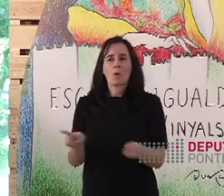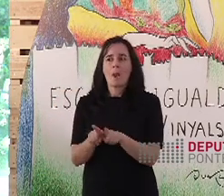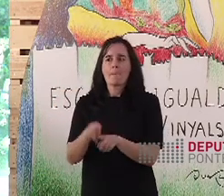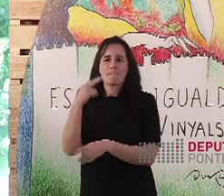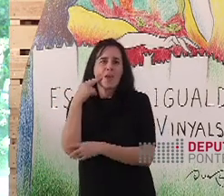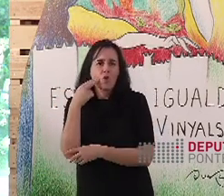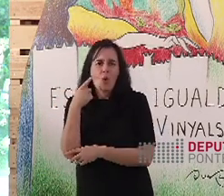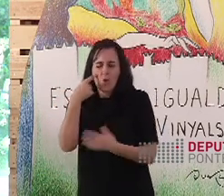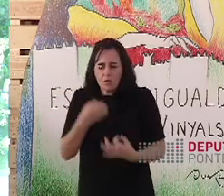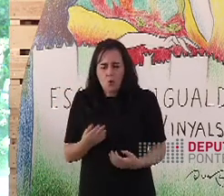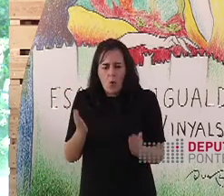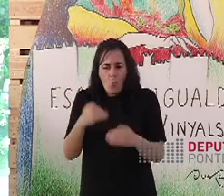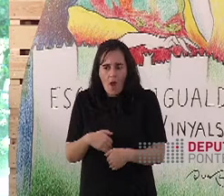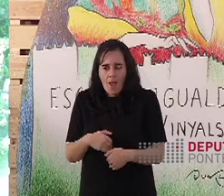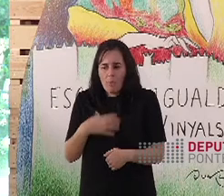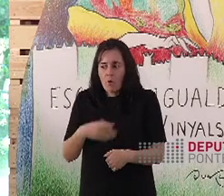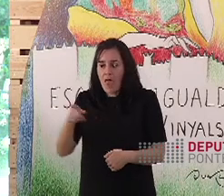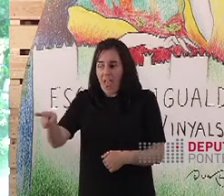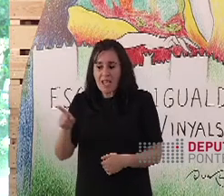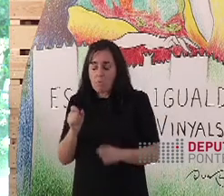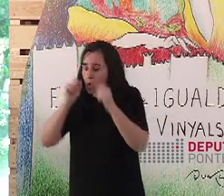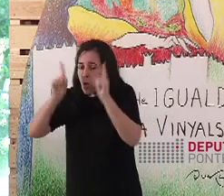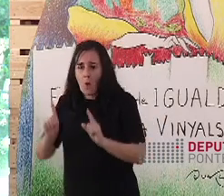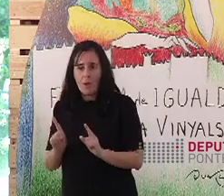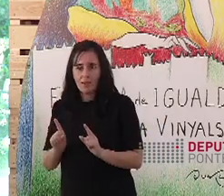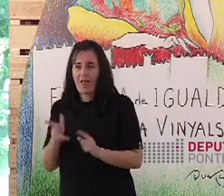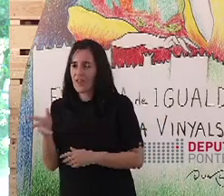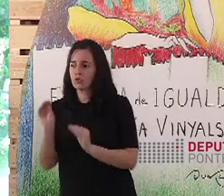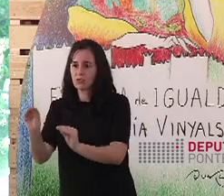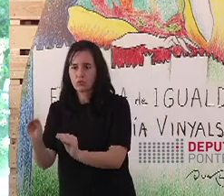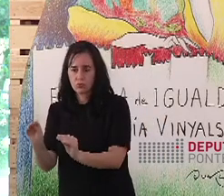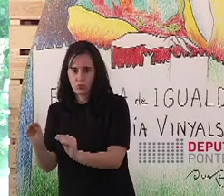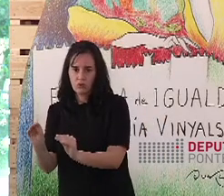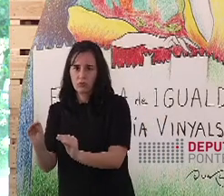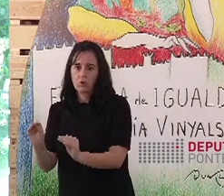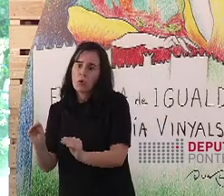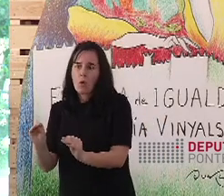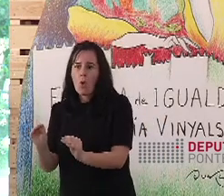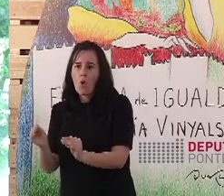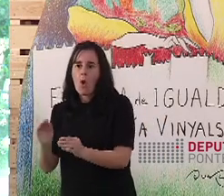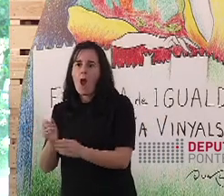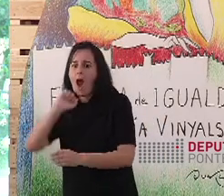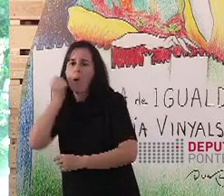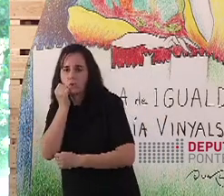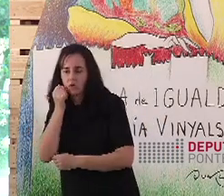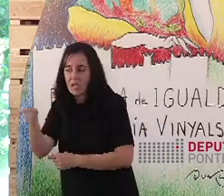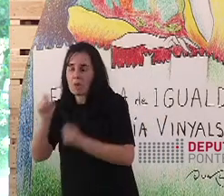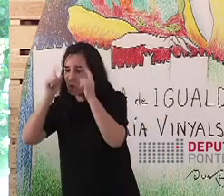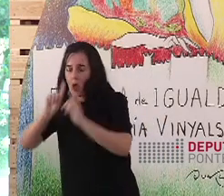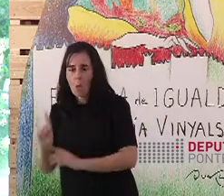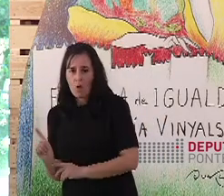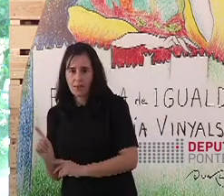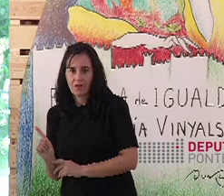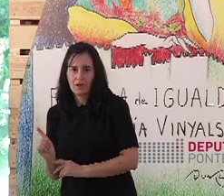certa conciencia de que podría estarse vulnerando os seus dereitos nese contexto, non? É o que me decía tamén un policía, a ver